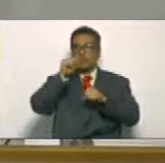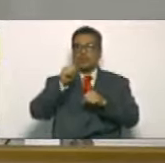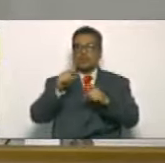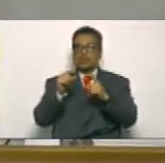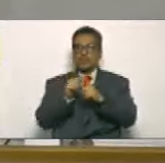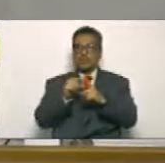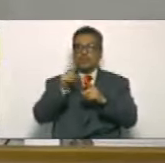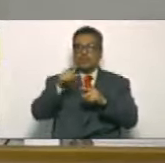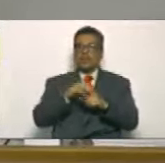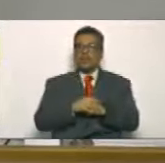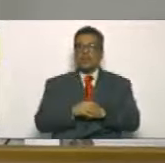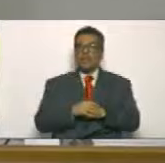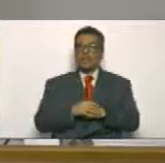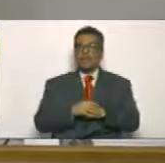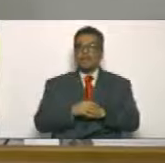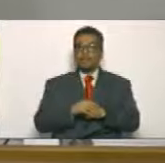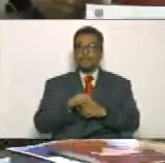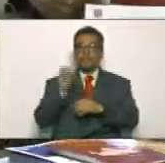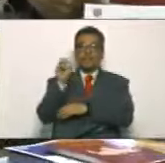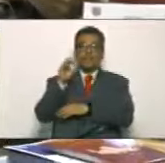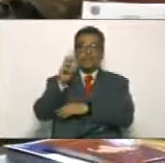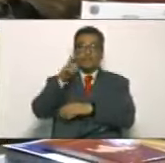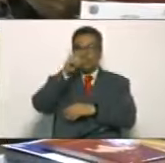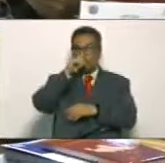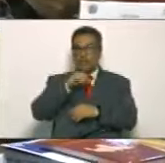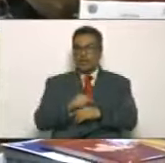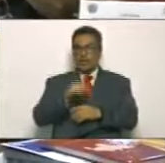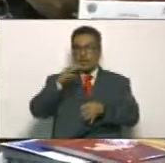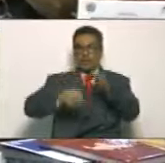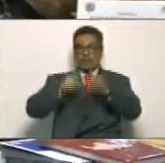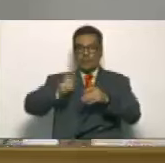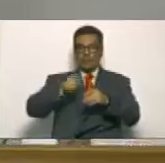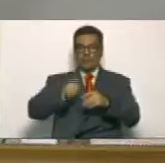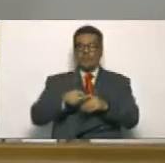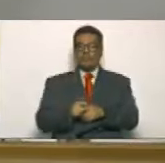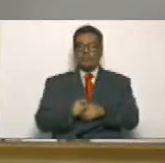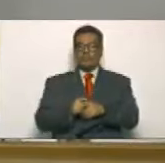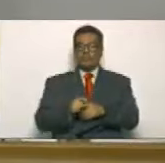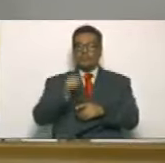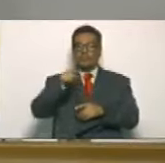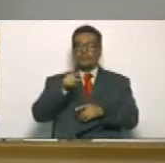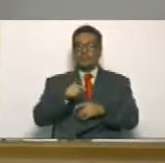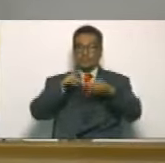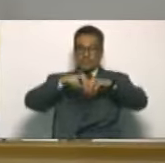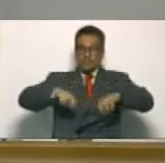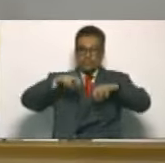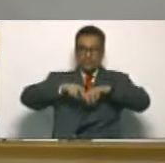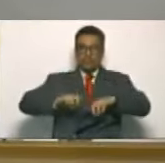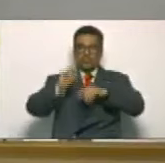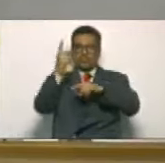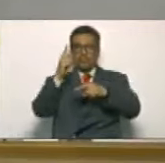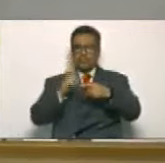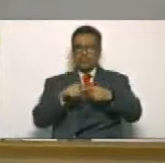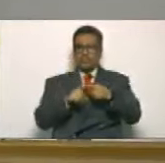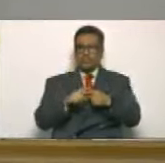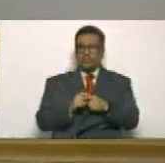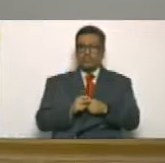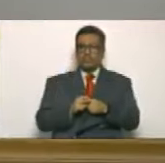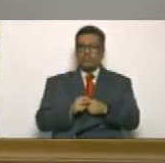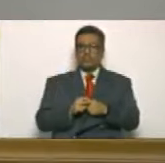discurso de la instalación del año judicial, para que revisen, en primer lugar,